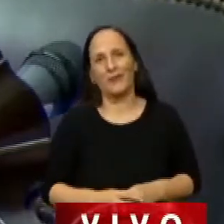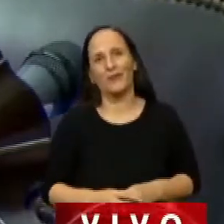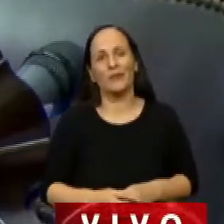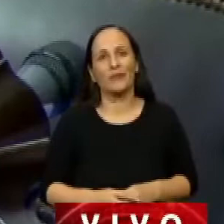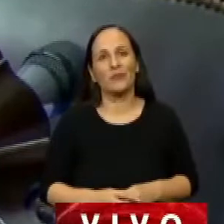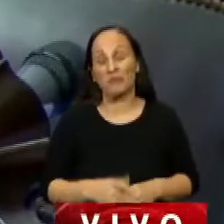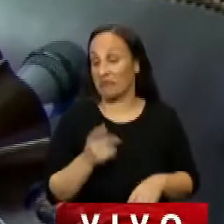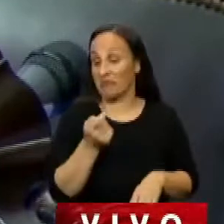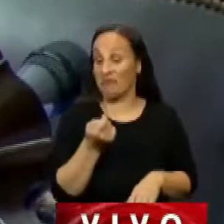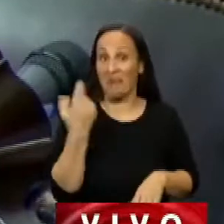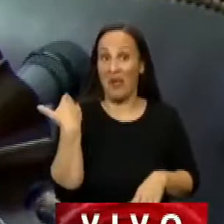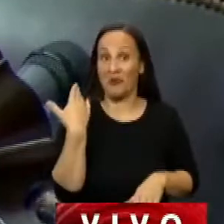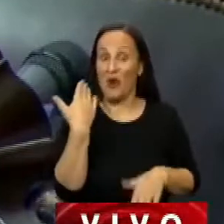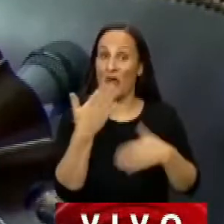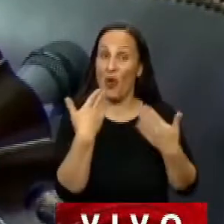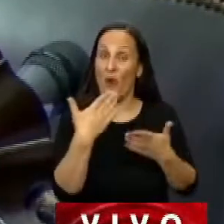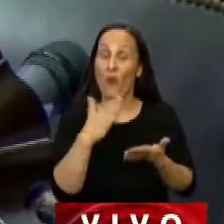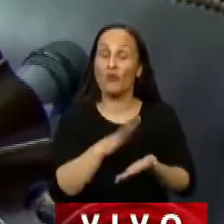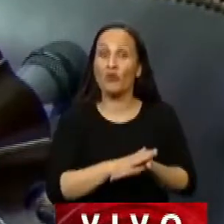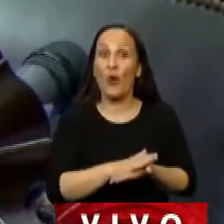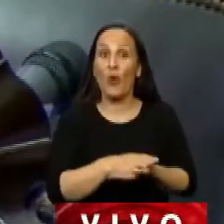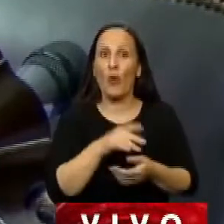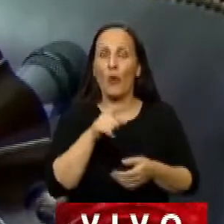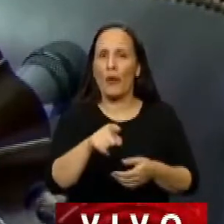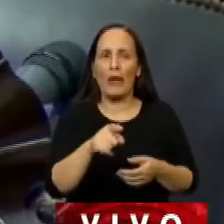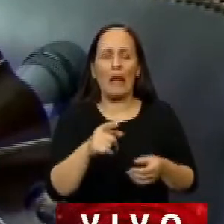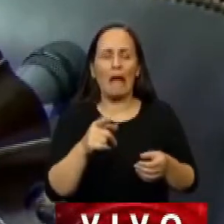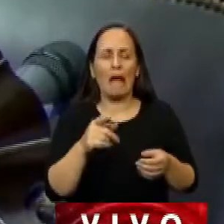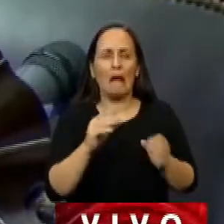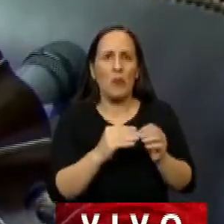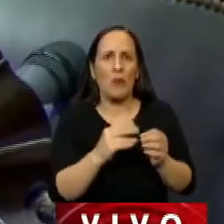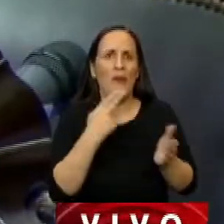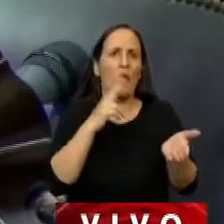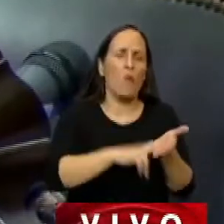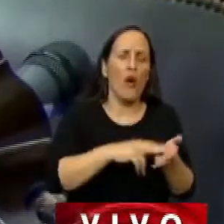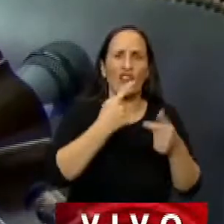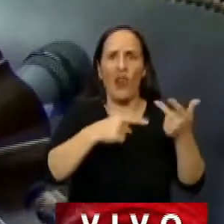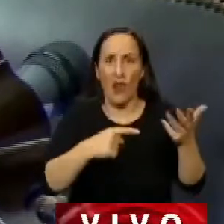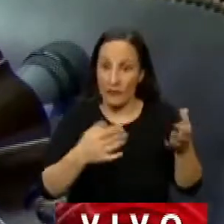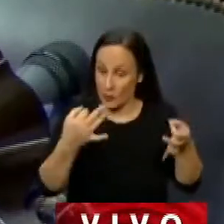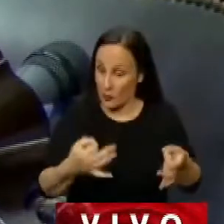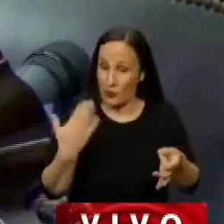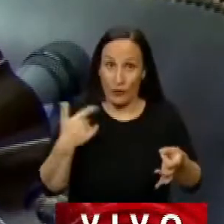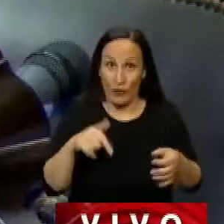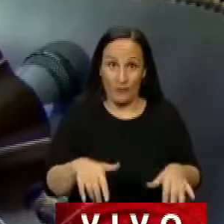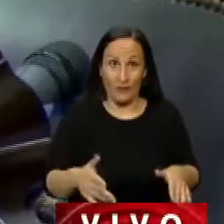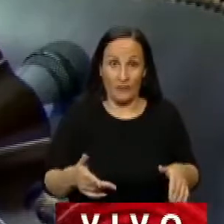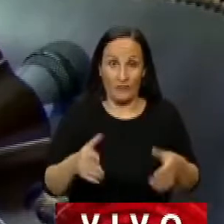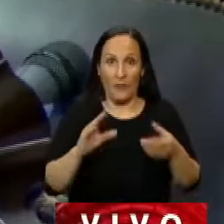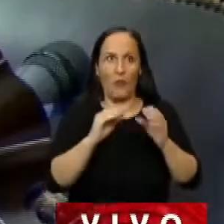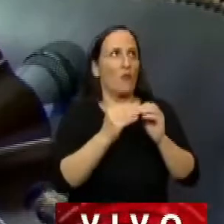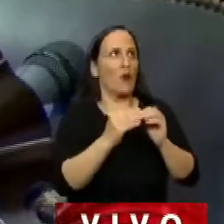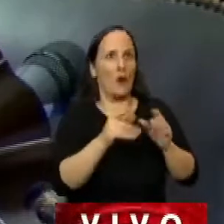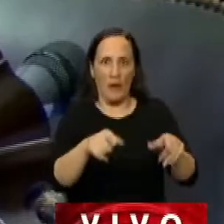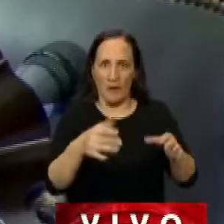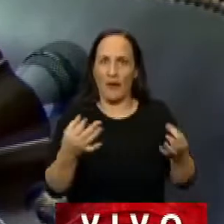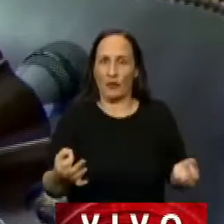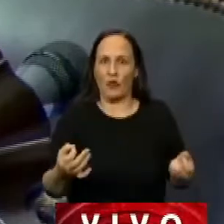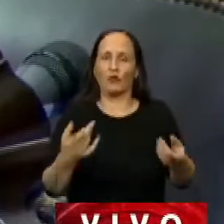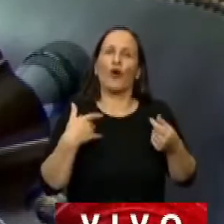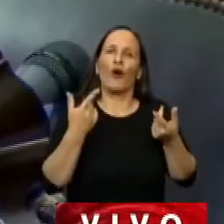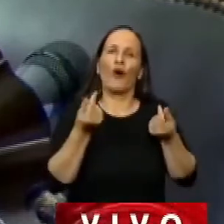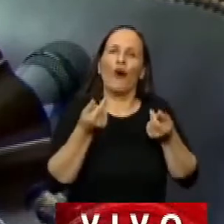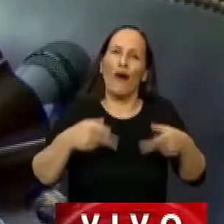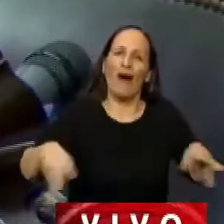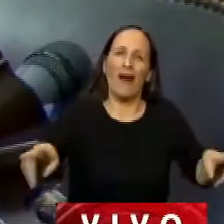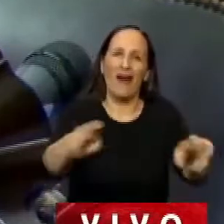Justamente hablábamos hace un ratito del problema de la estructura impositiva y fíjense cuál es el problema, ¿no? Lo regresivo que gran parte de la recaudación en